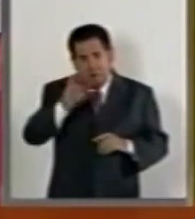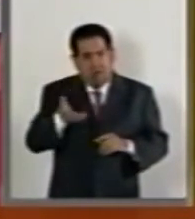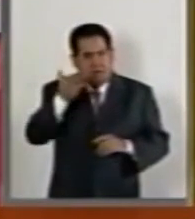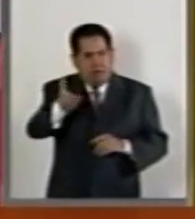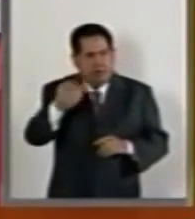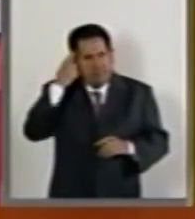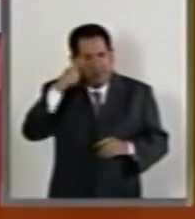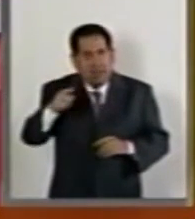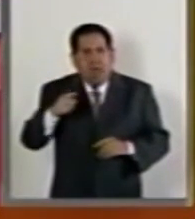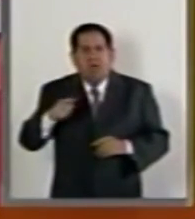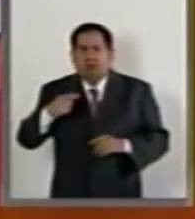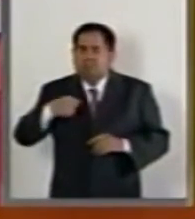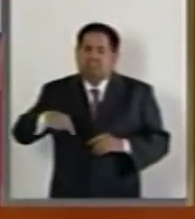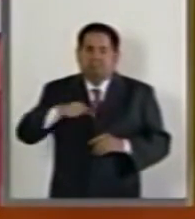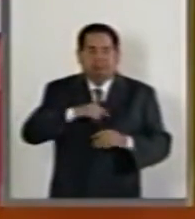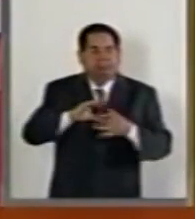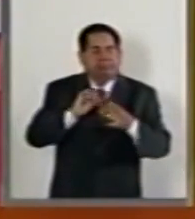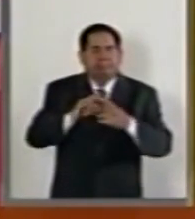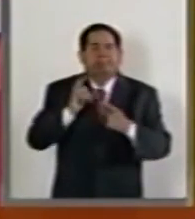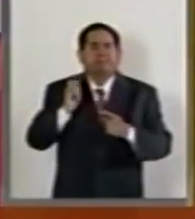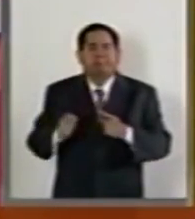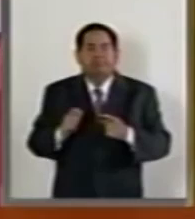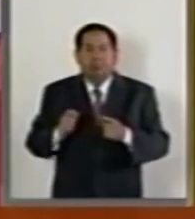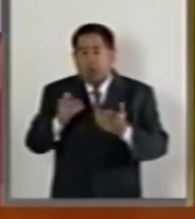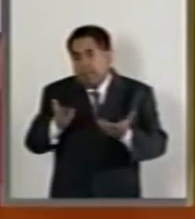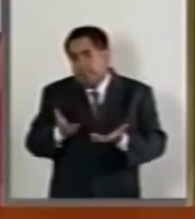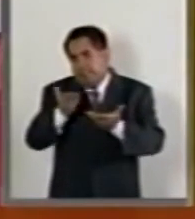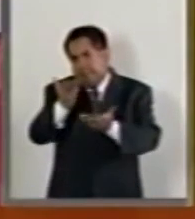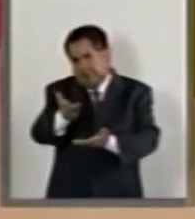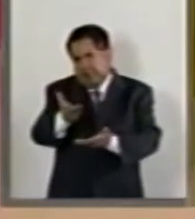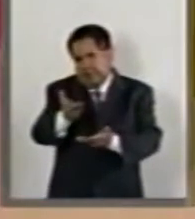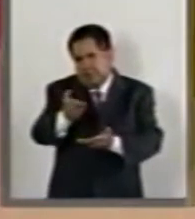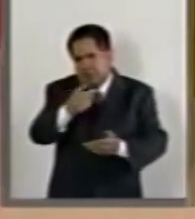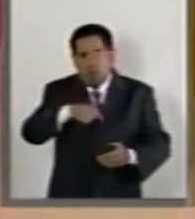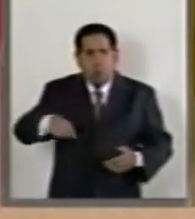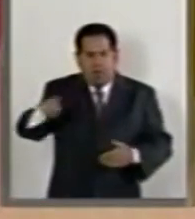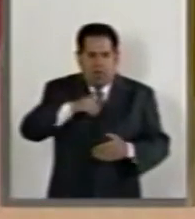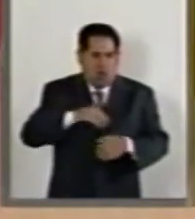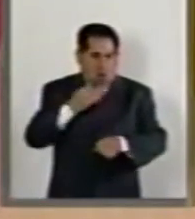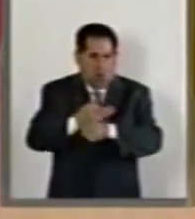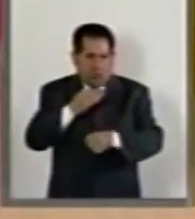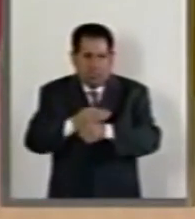resolutivo, de tal manera que le solicitaríamos pueda ser